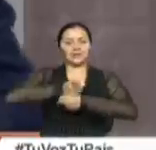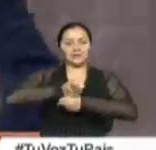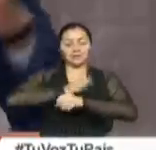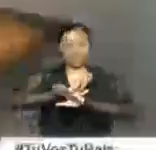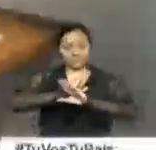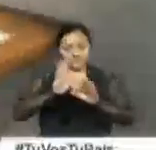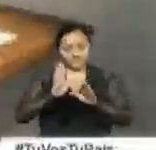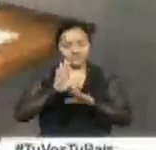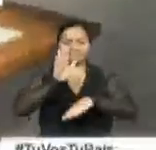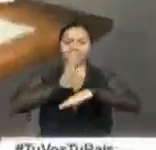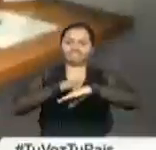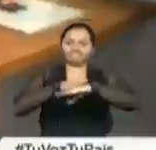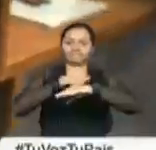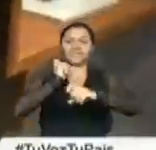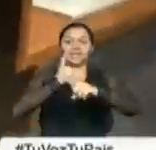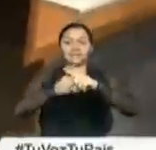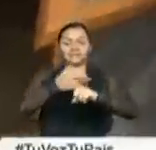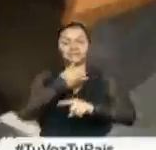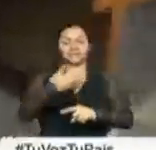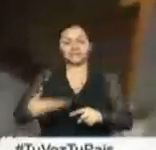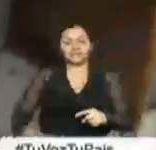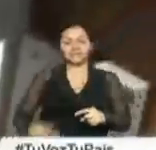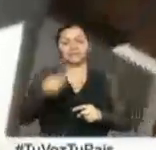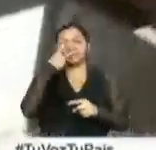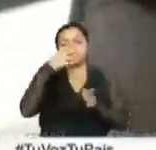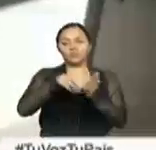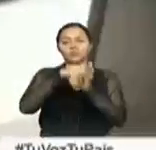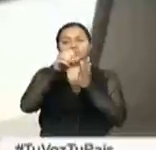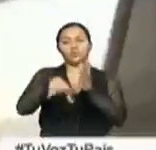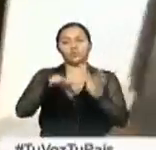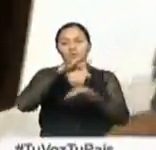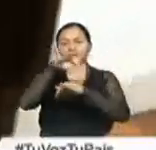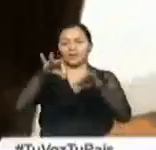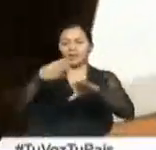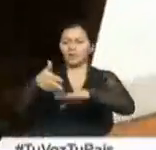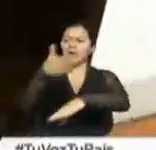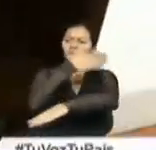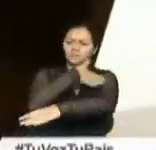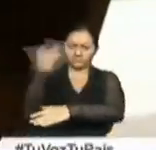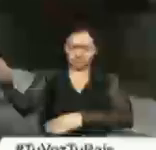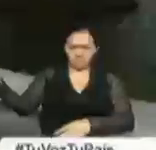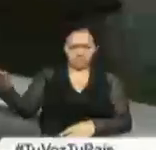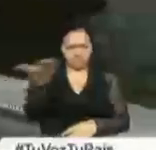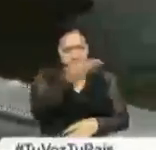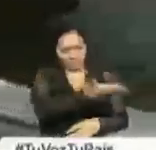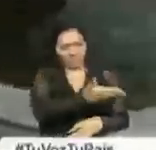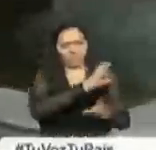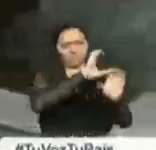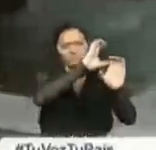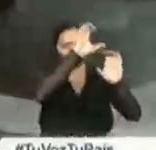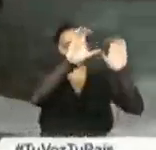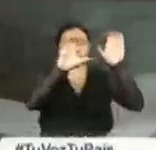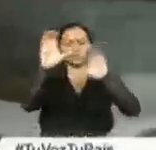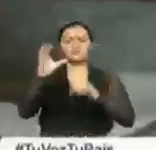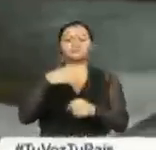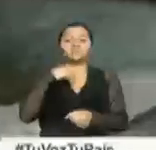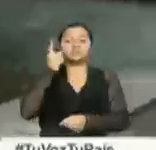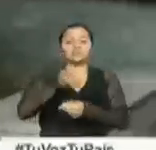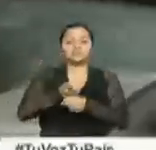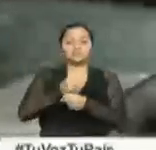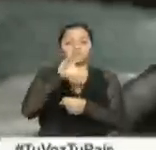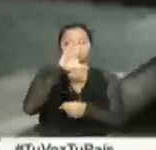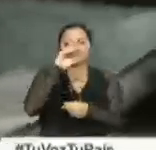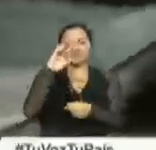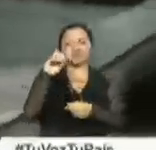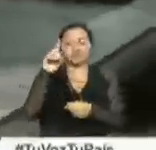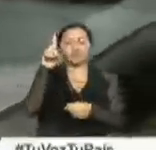e instó a los expresidentes a que donen los obsequios recibidos durante su gestión. Con el decreto número 501